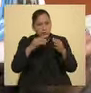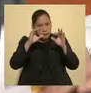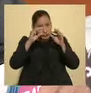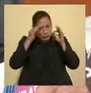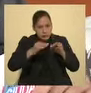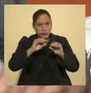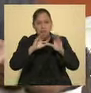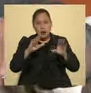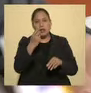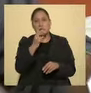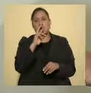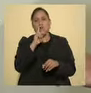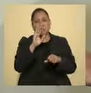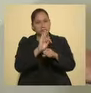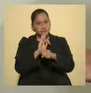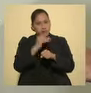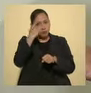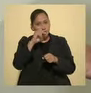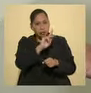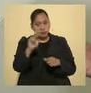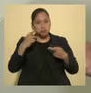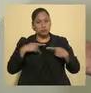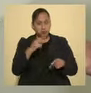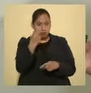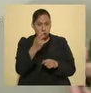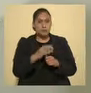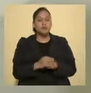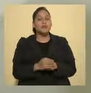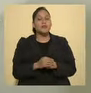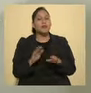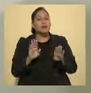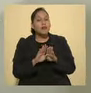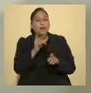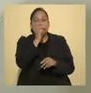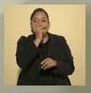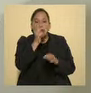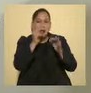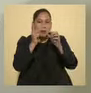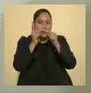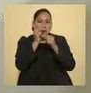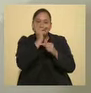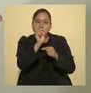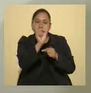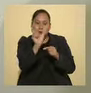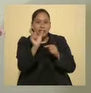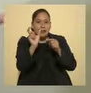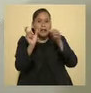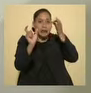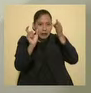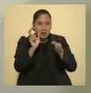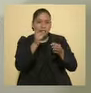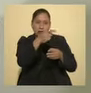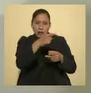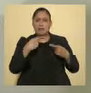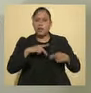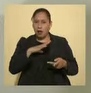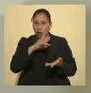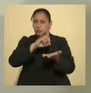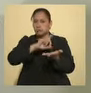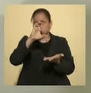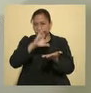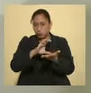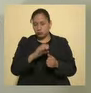respecto, mejor para toda la sociedad. Así es, y es la palabra correcta como la que nos deben de decir a las personas con